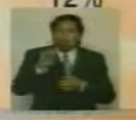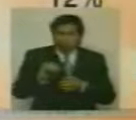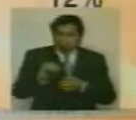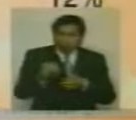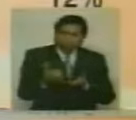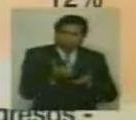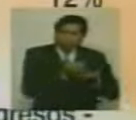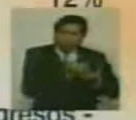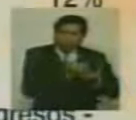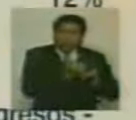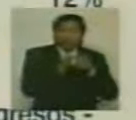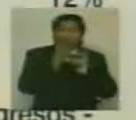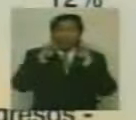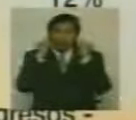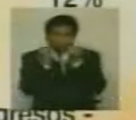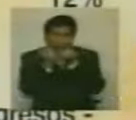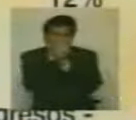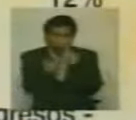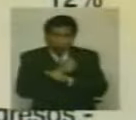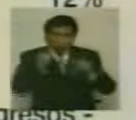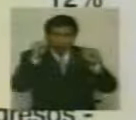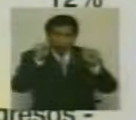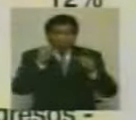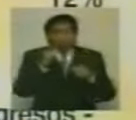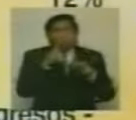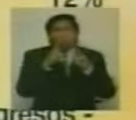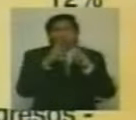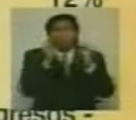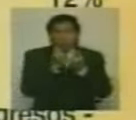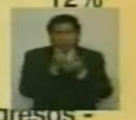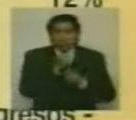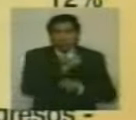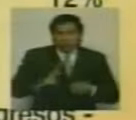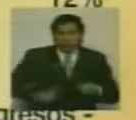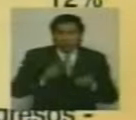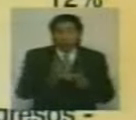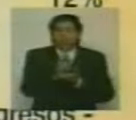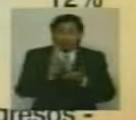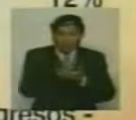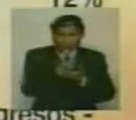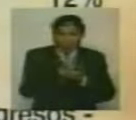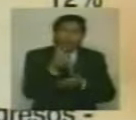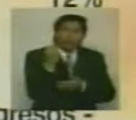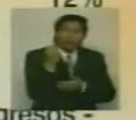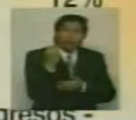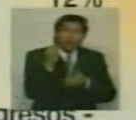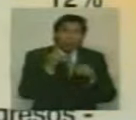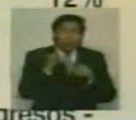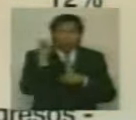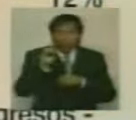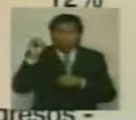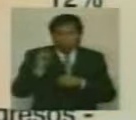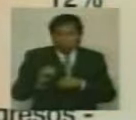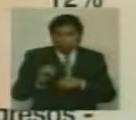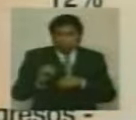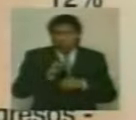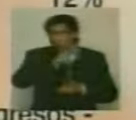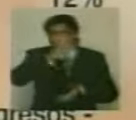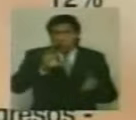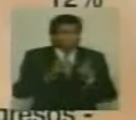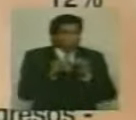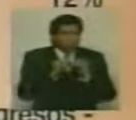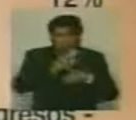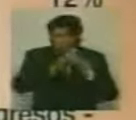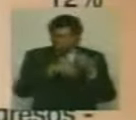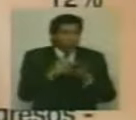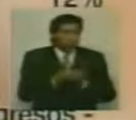Las instituciones autónomas, gobernaciones, municipios y universidades, el 12% del total de los